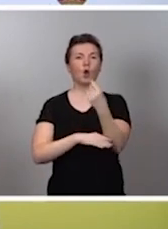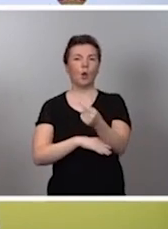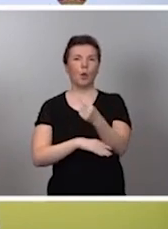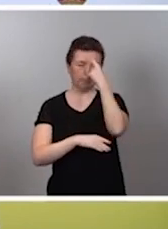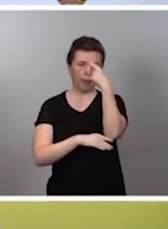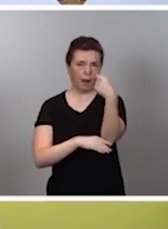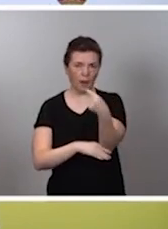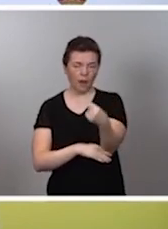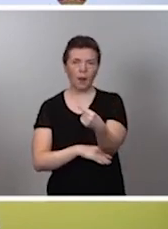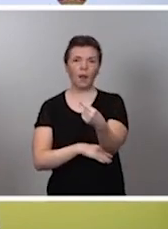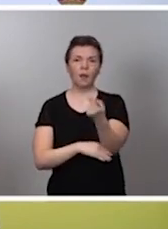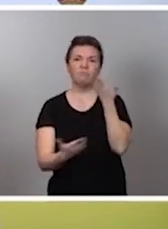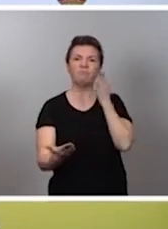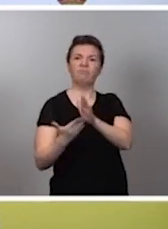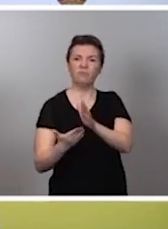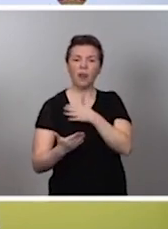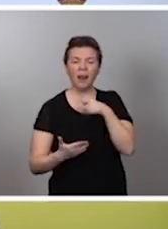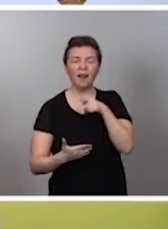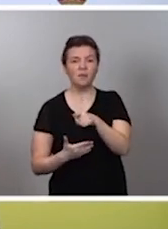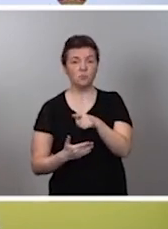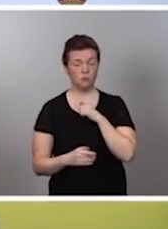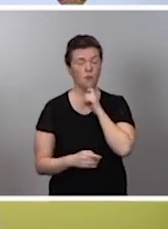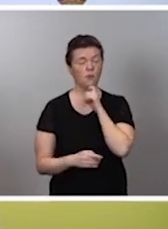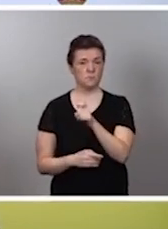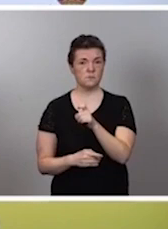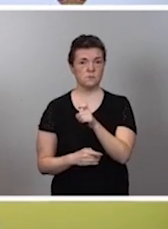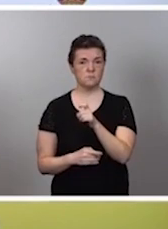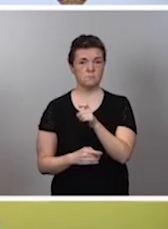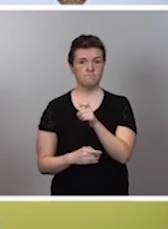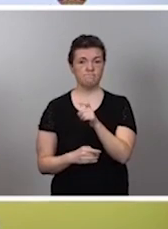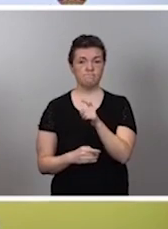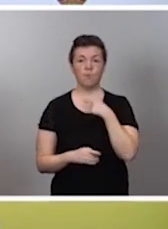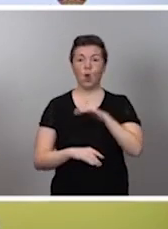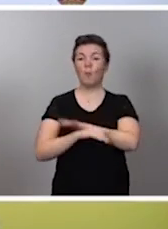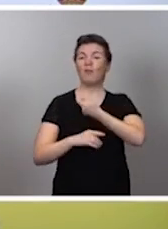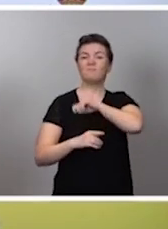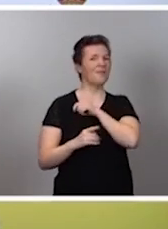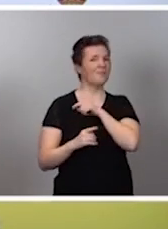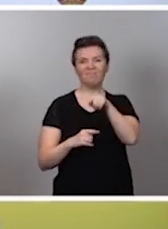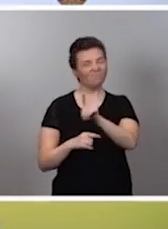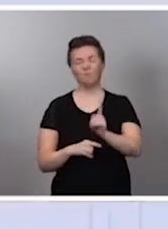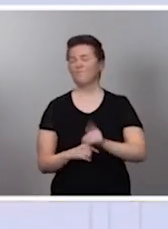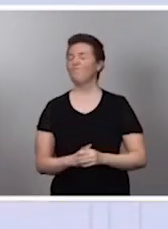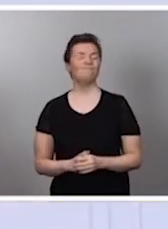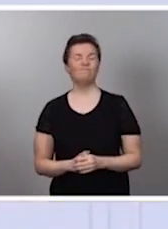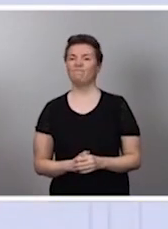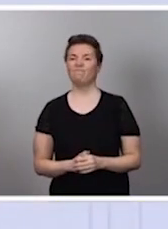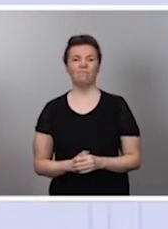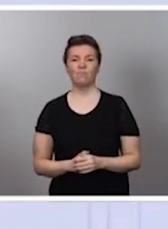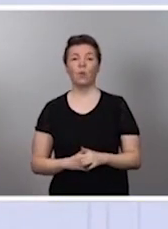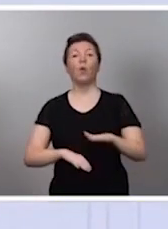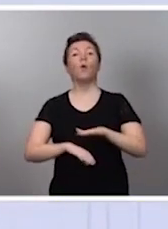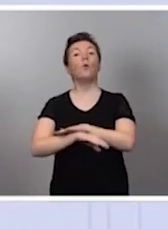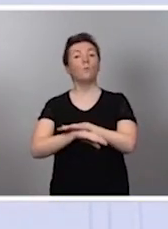para una economía que se supone que está recuperándose a más del 6%. Y por lo tanto, pues es